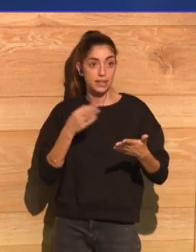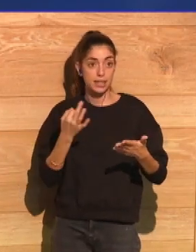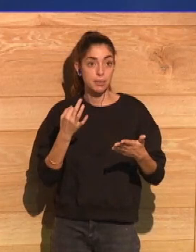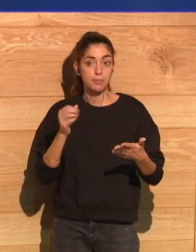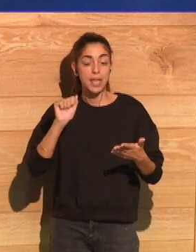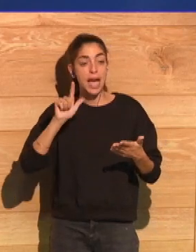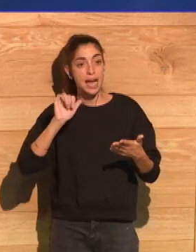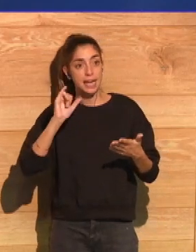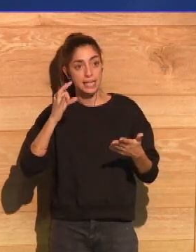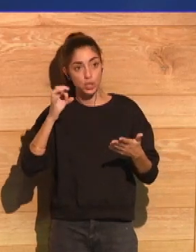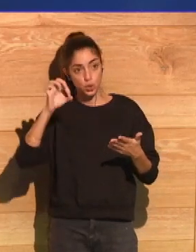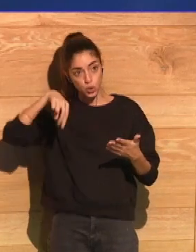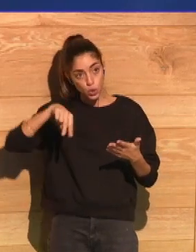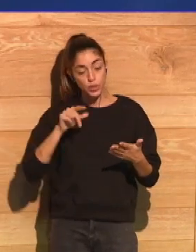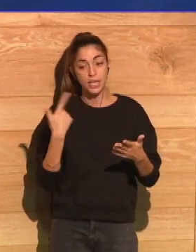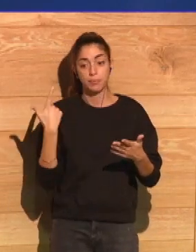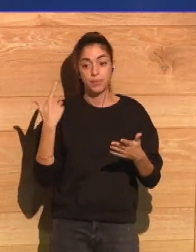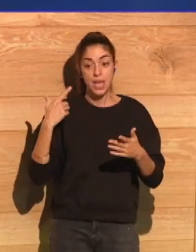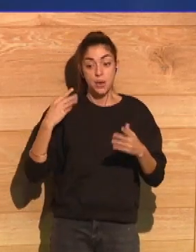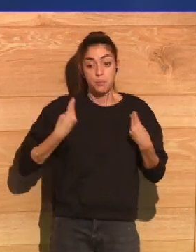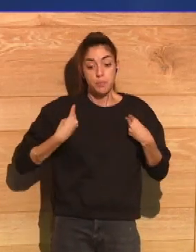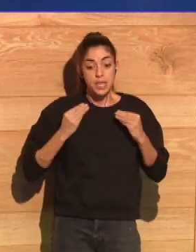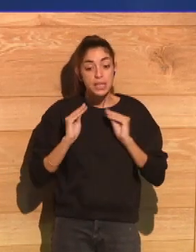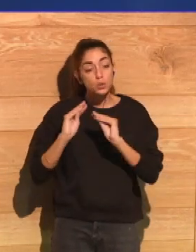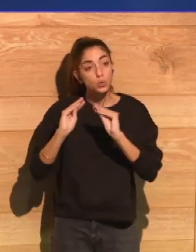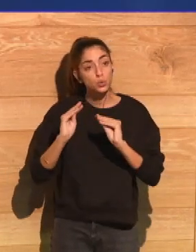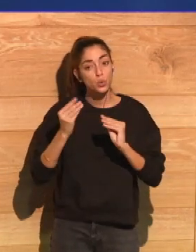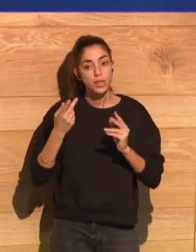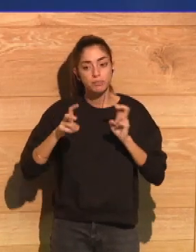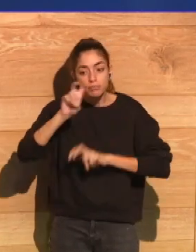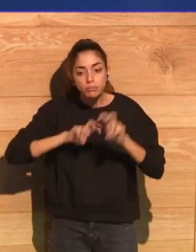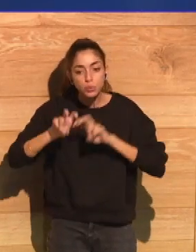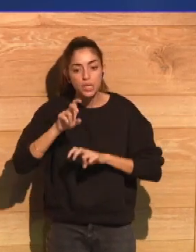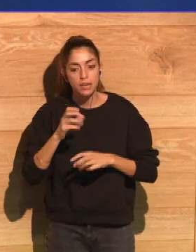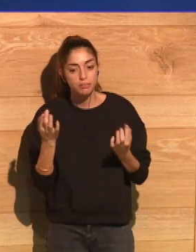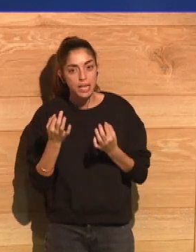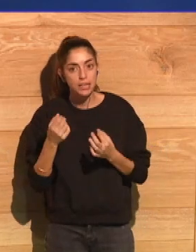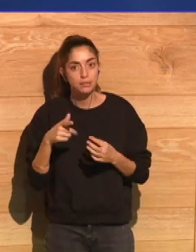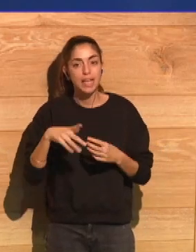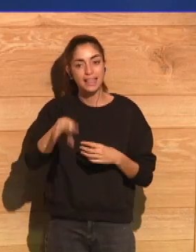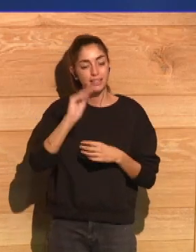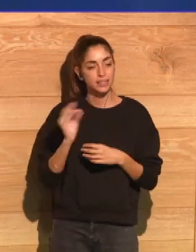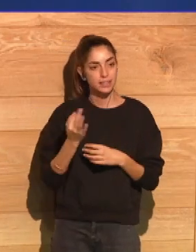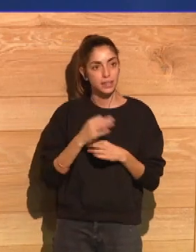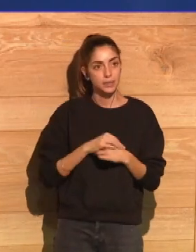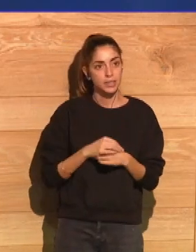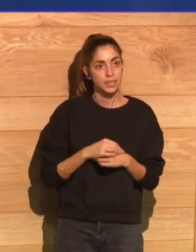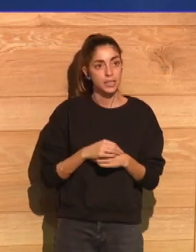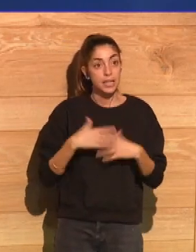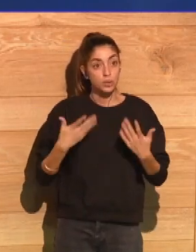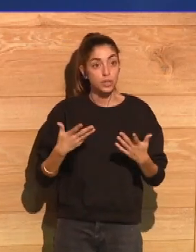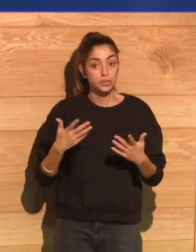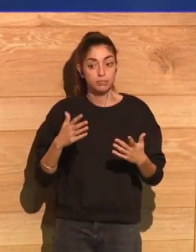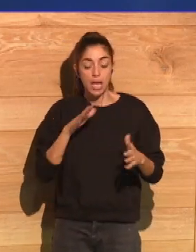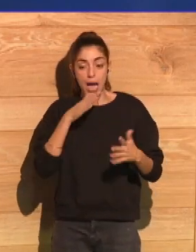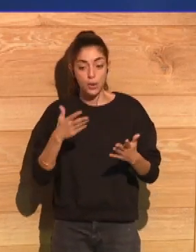su día a día, de su trayectoria, de su exploración. Pero ¿qué ha aprendido Alison Bechdel de la propia creación, de su propia